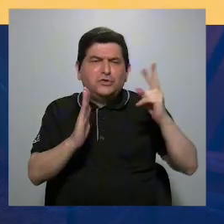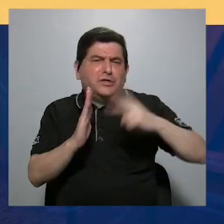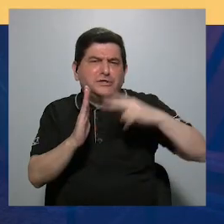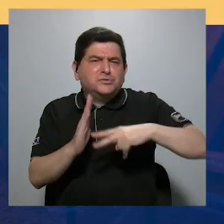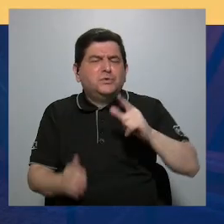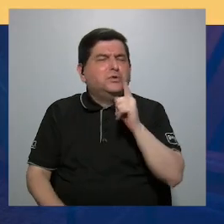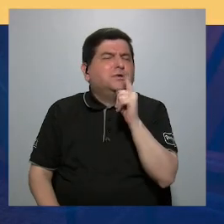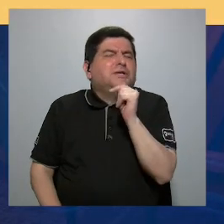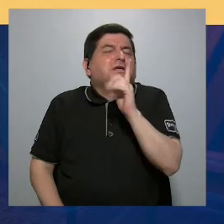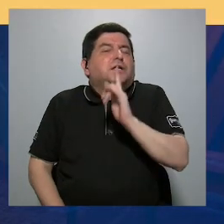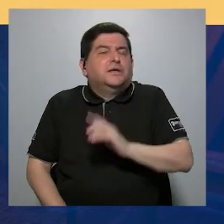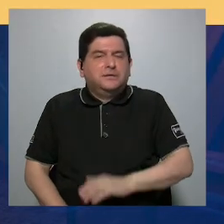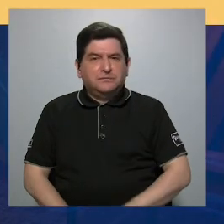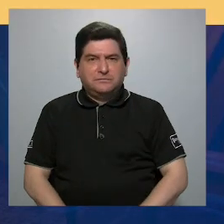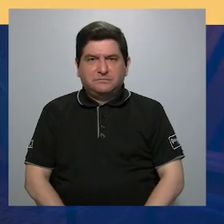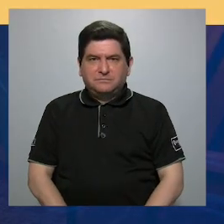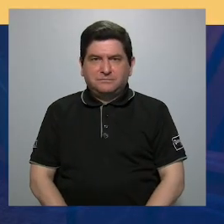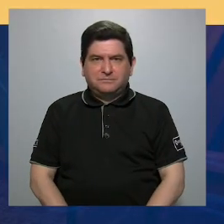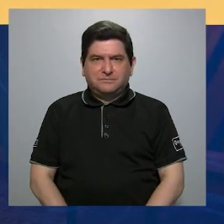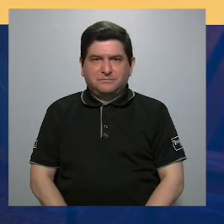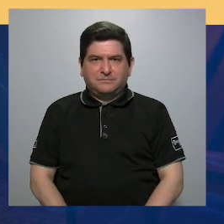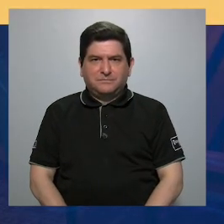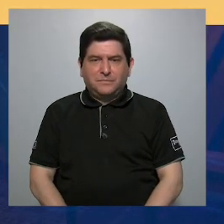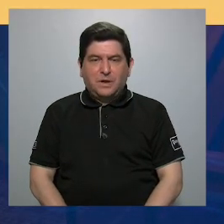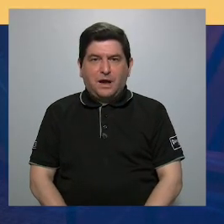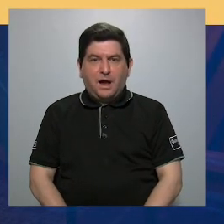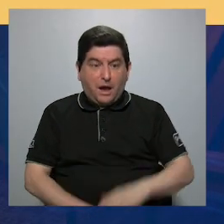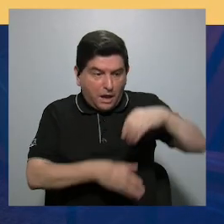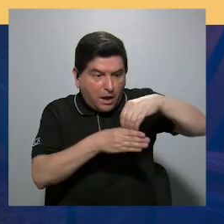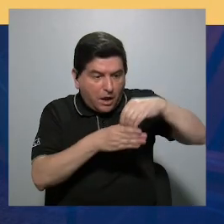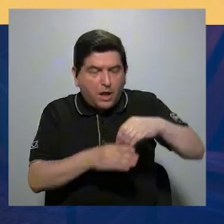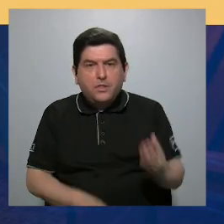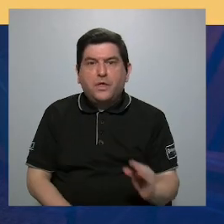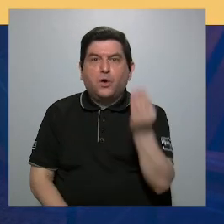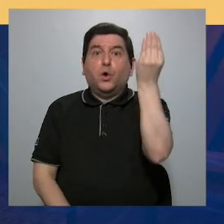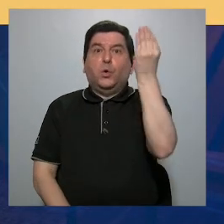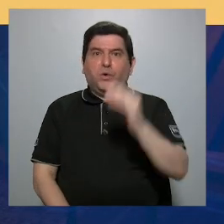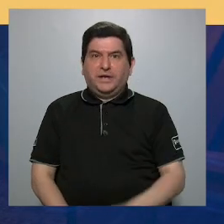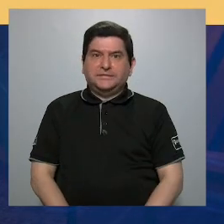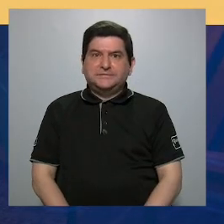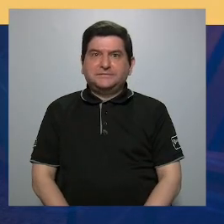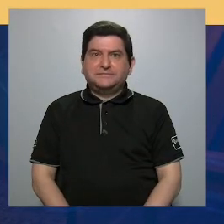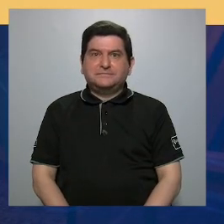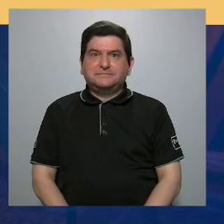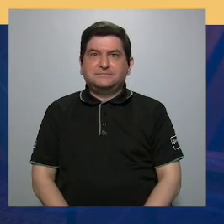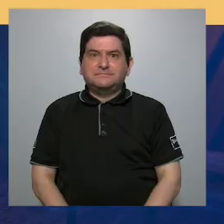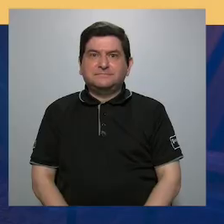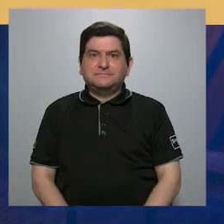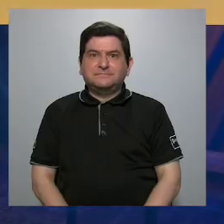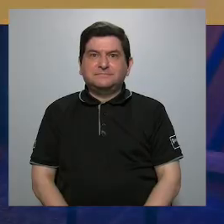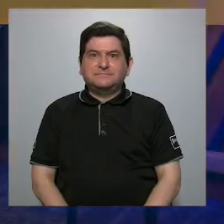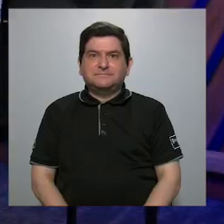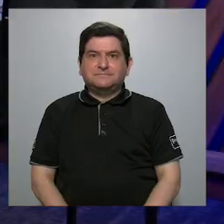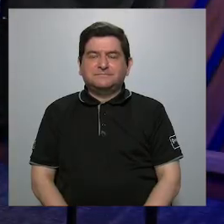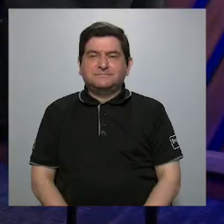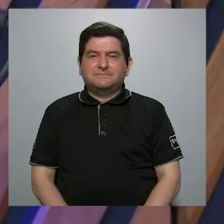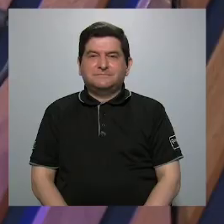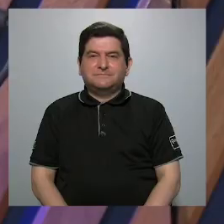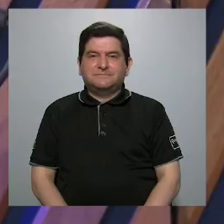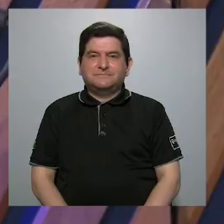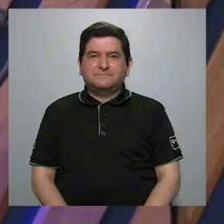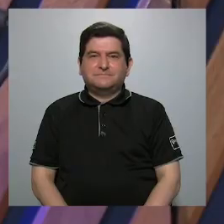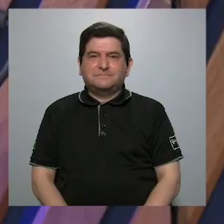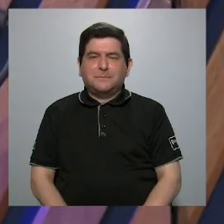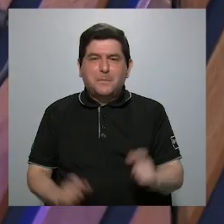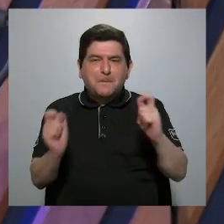estudios literarios? Ellos son alimento de nuestra juventud, etc. Y